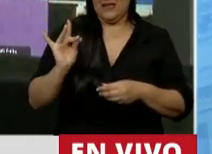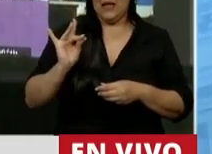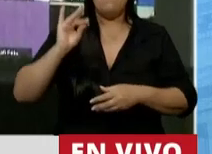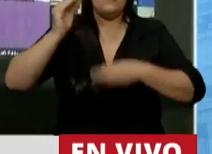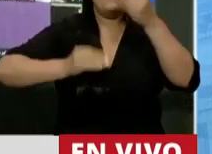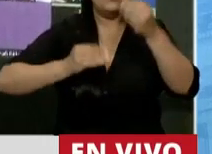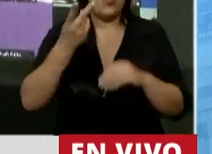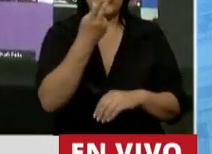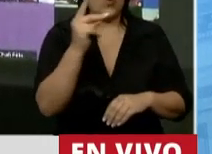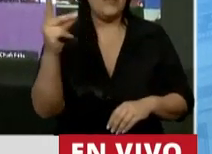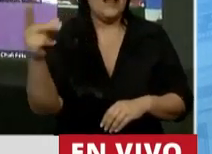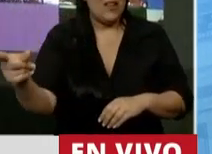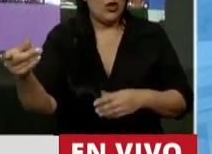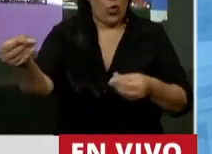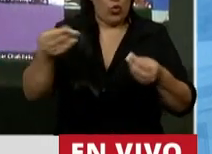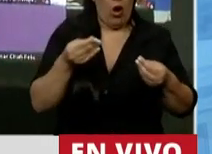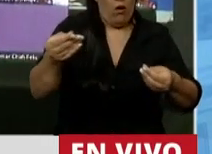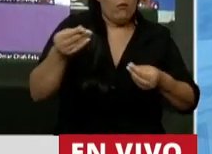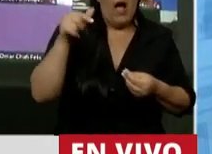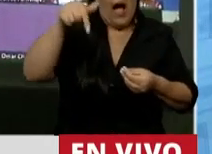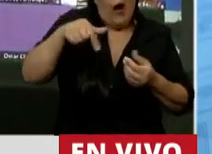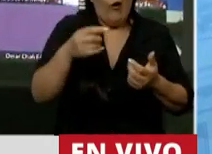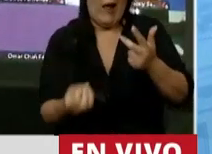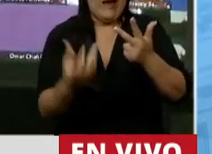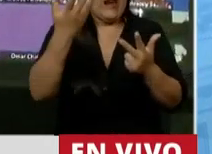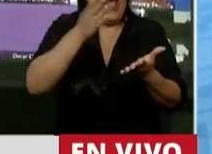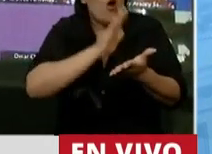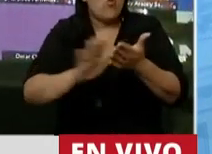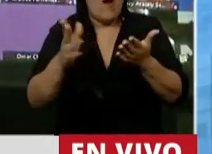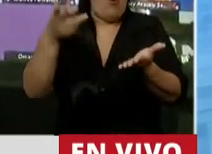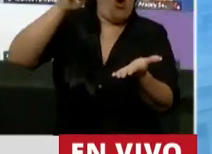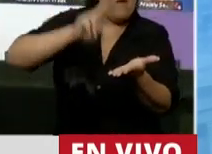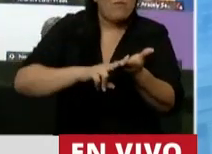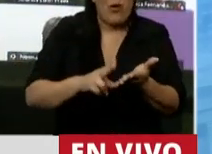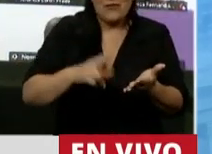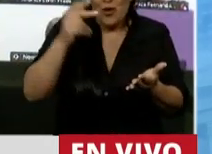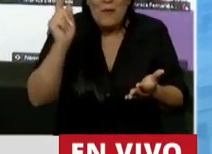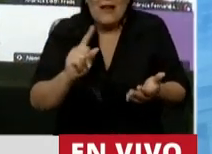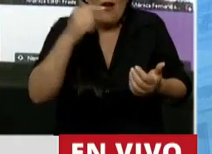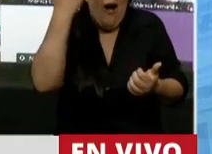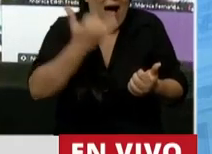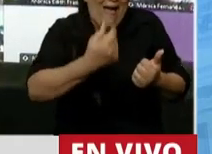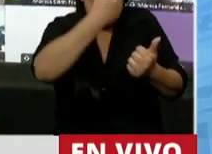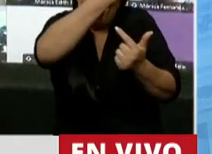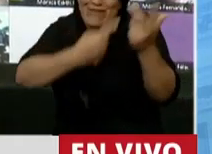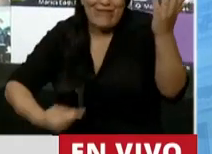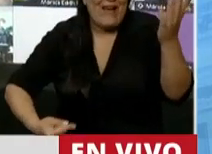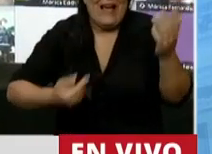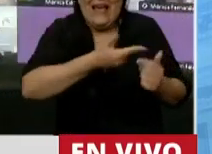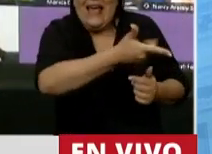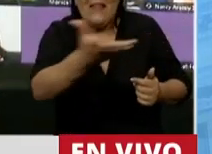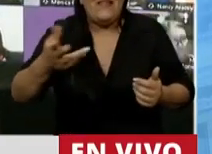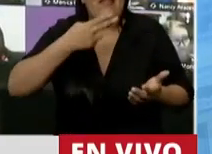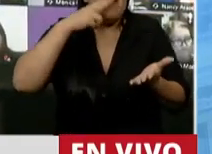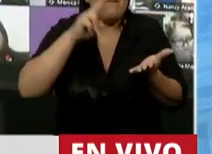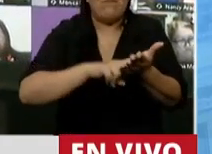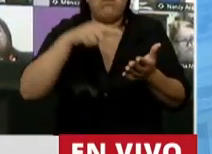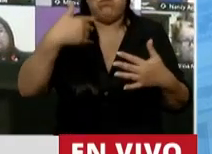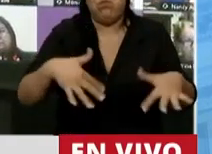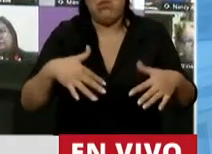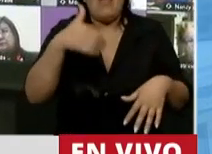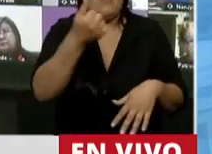para 2021. Y ahora crean un nuevo impuesto que viene a sumarse a la enorme presión impositiva de nuestro viciado